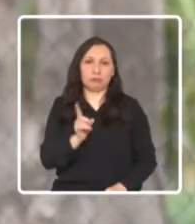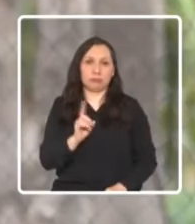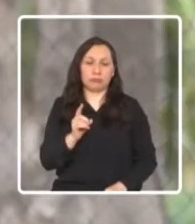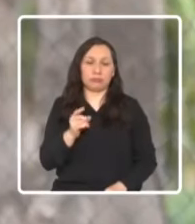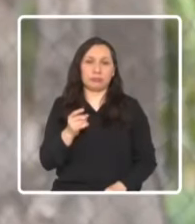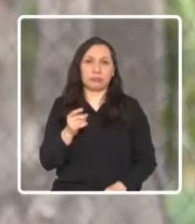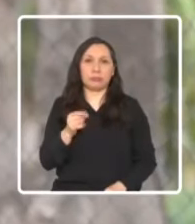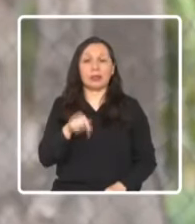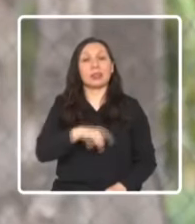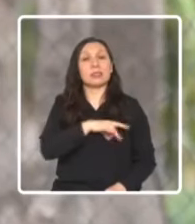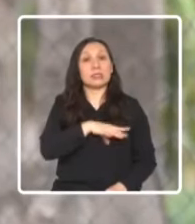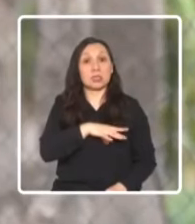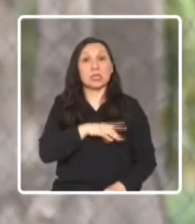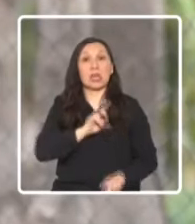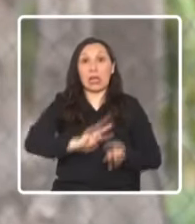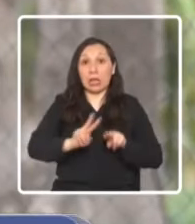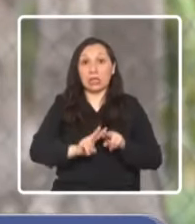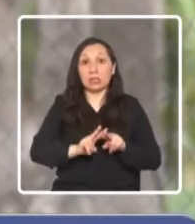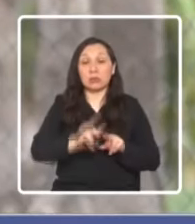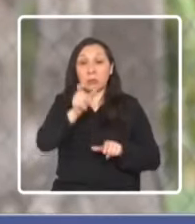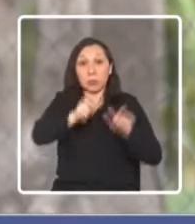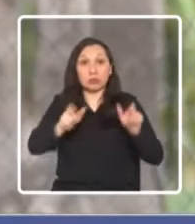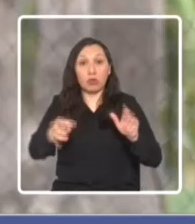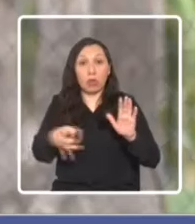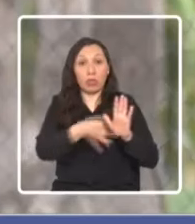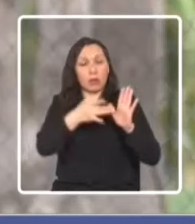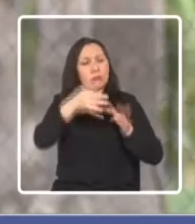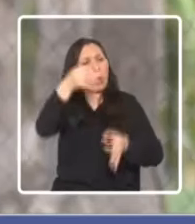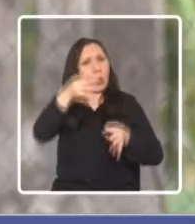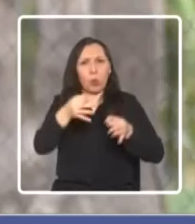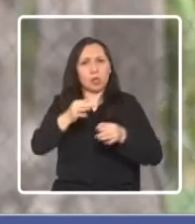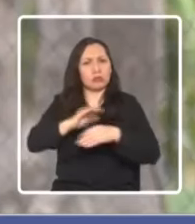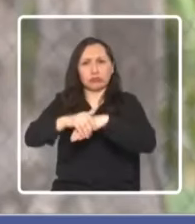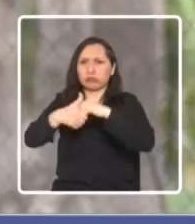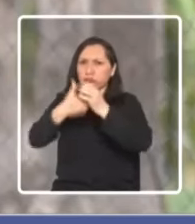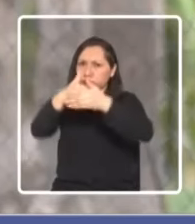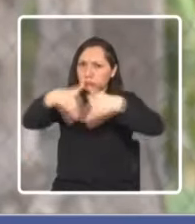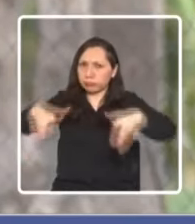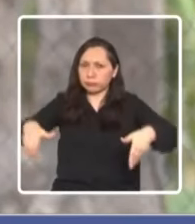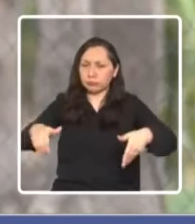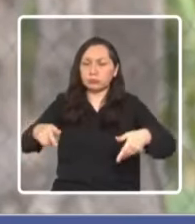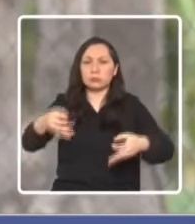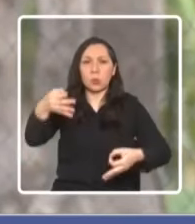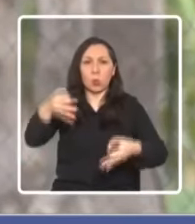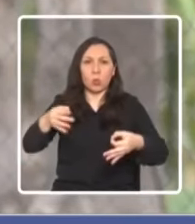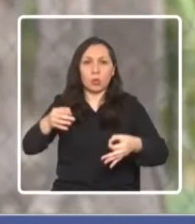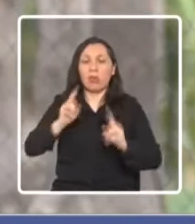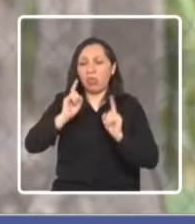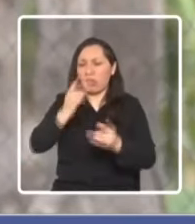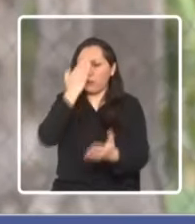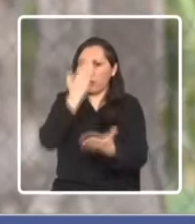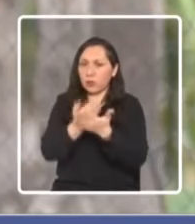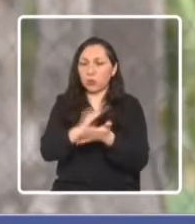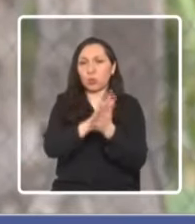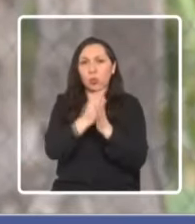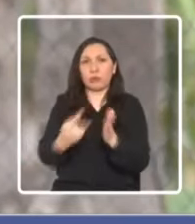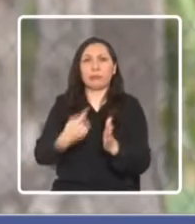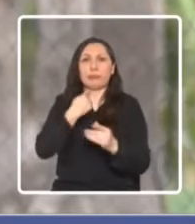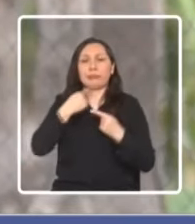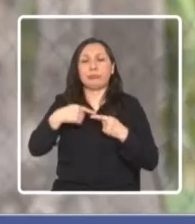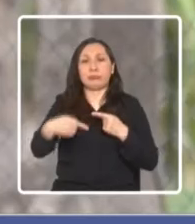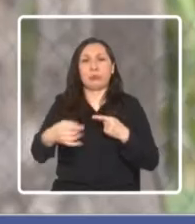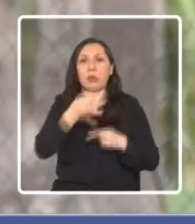porque en Chile quienes cometen delito son juzgados con imparcialidad y tienen que afrontar todas las